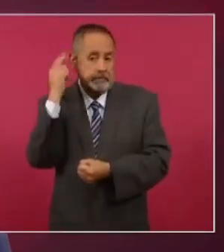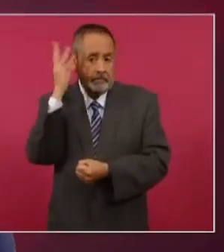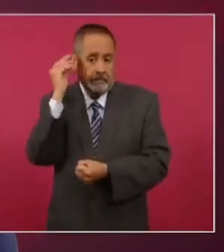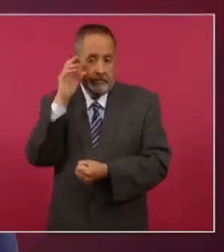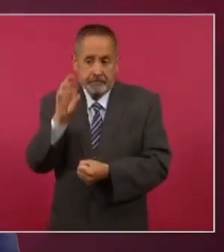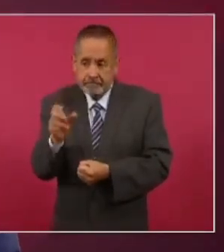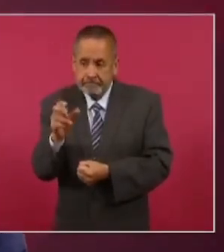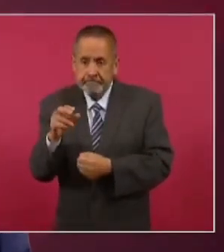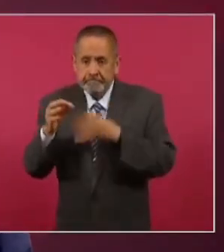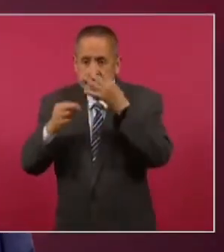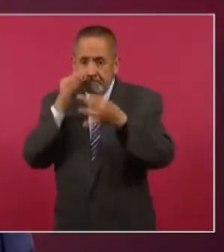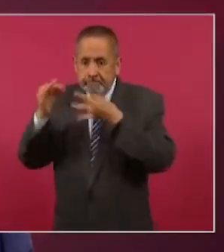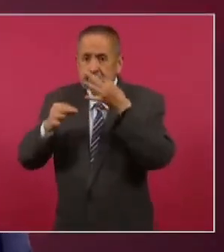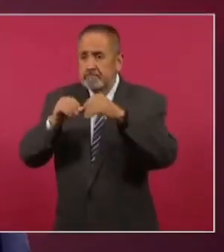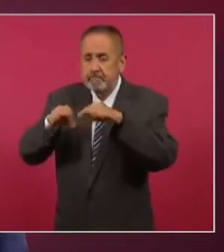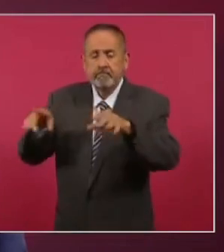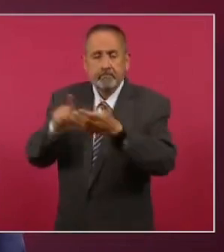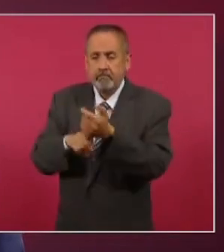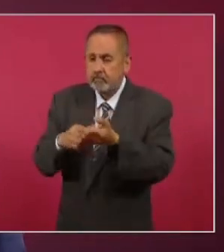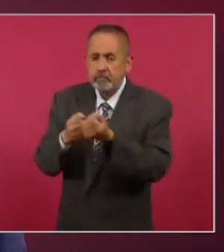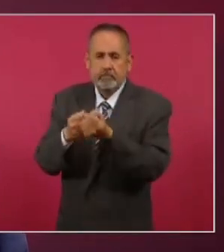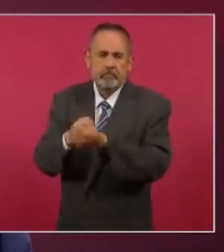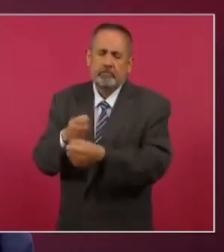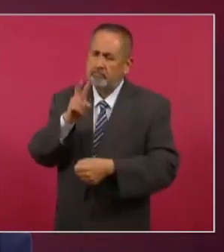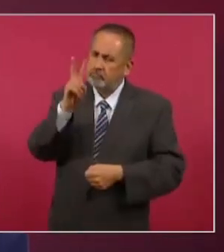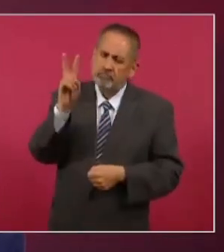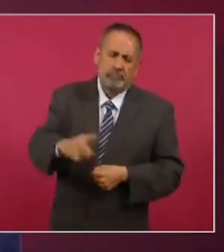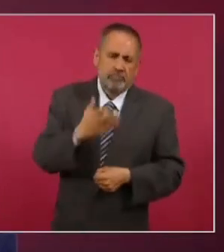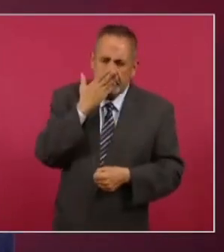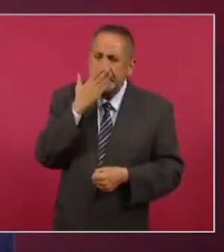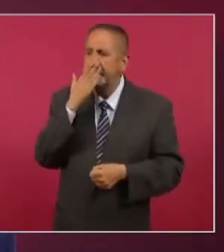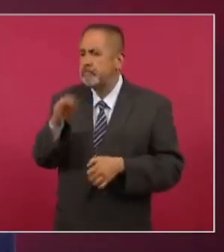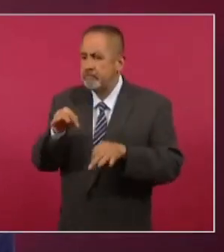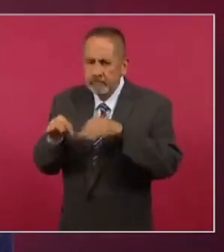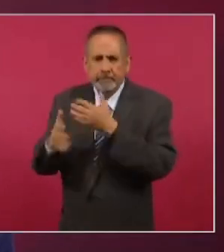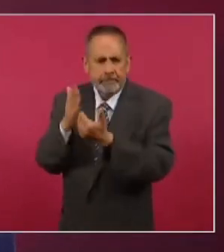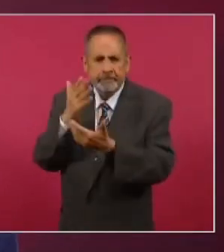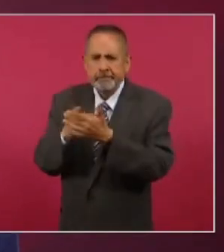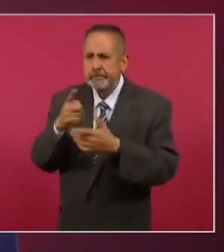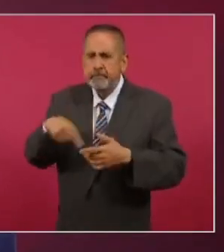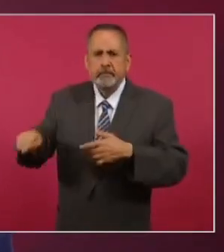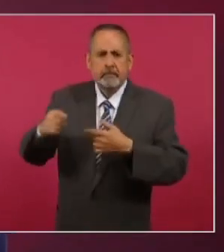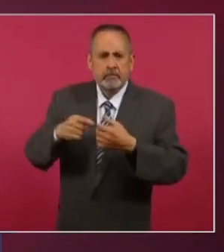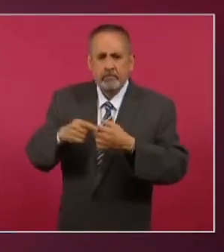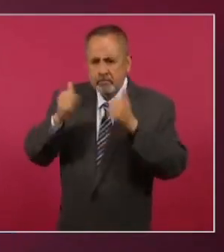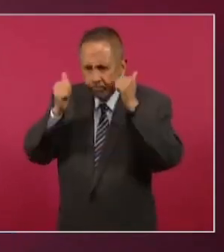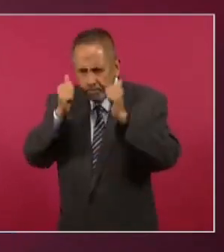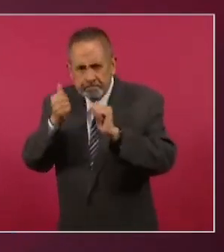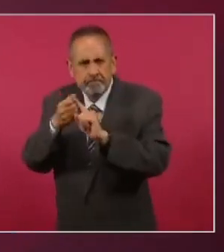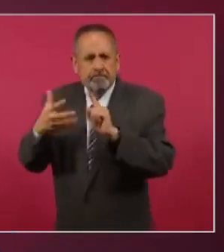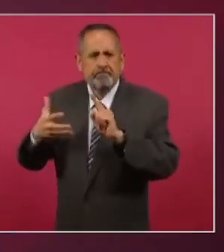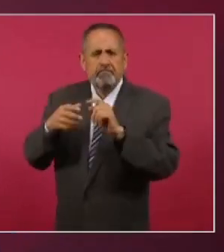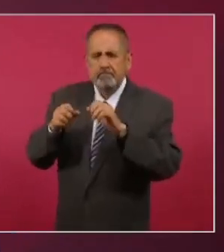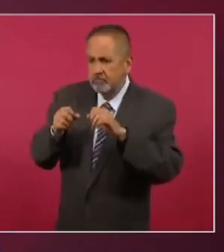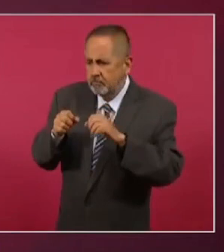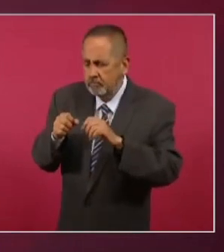y con la labor que hacen muchos sociólogos antropólogos